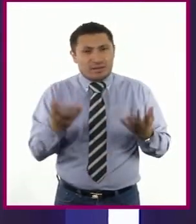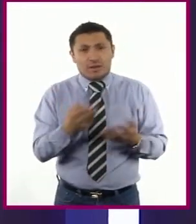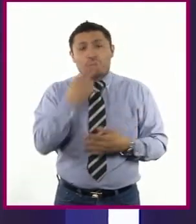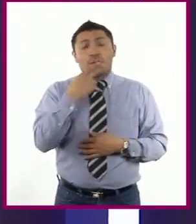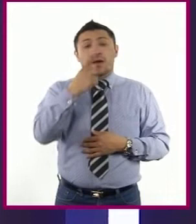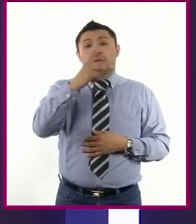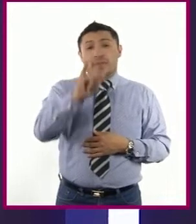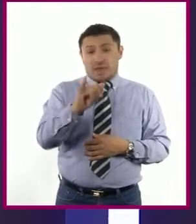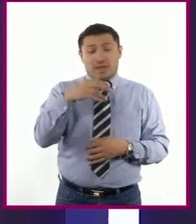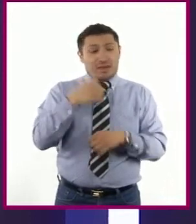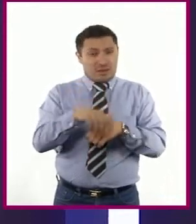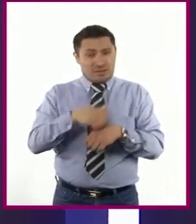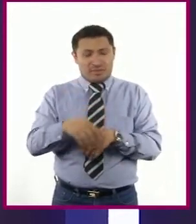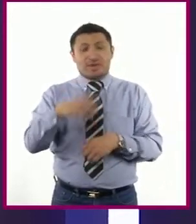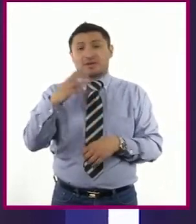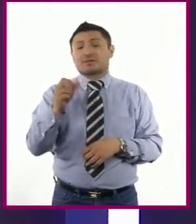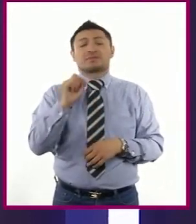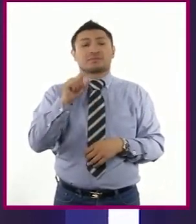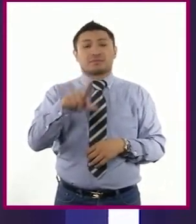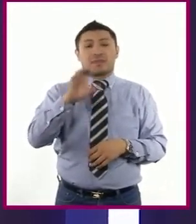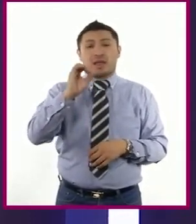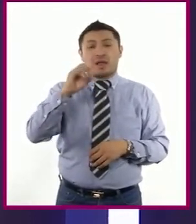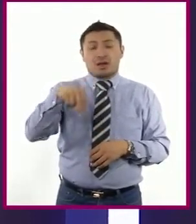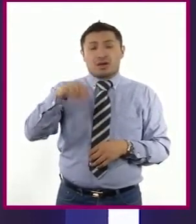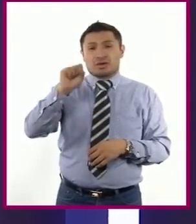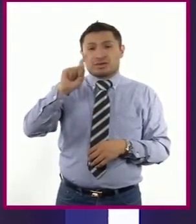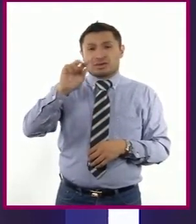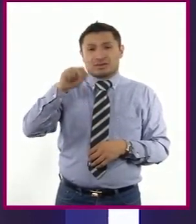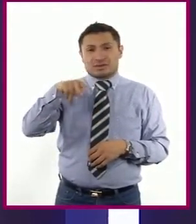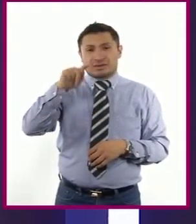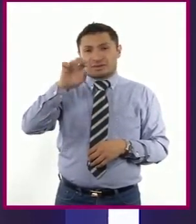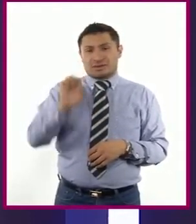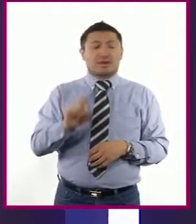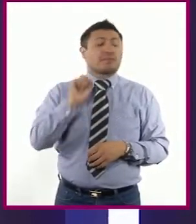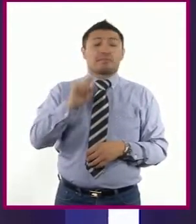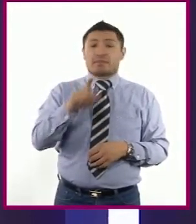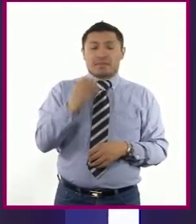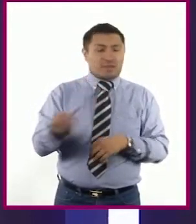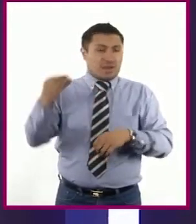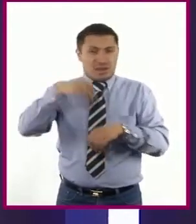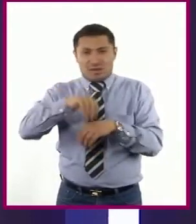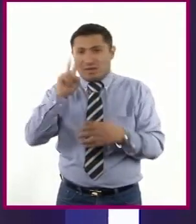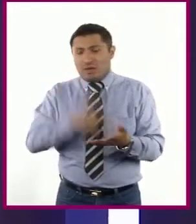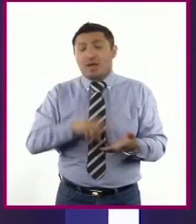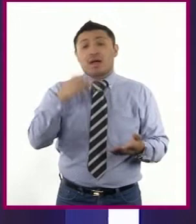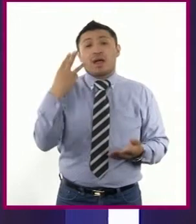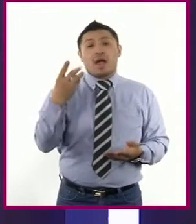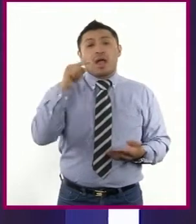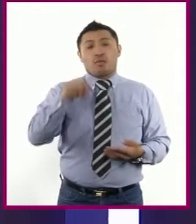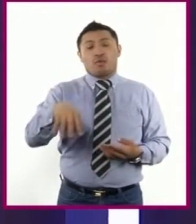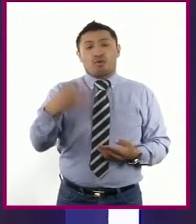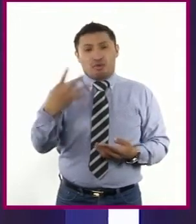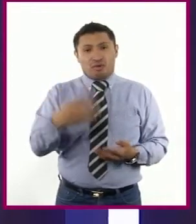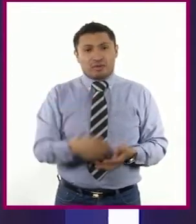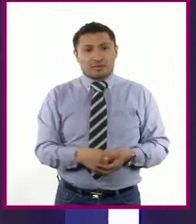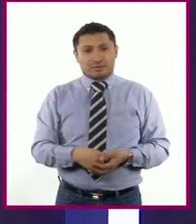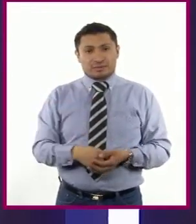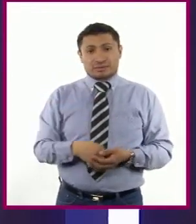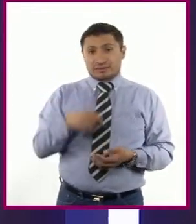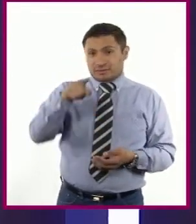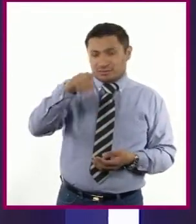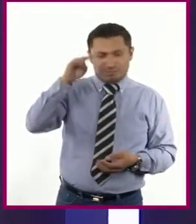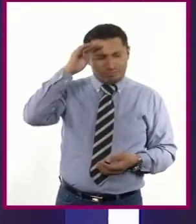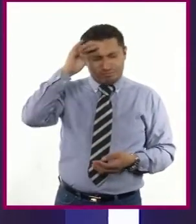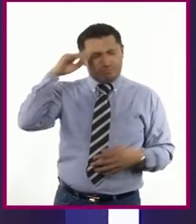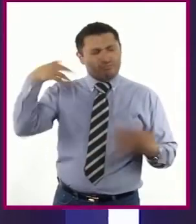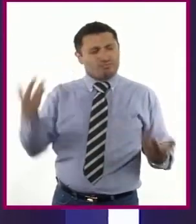pi, que es una constante, y a la cual se le asigna el valor de 3.14. ¿Se han